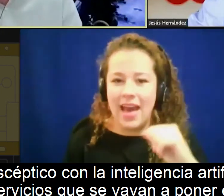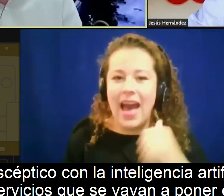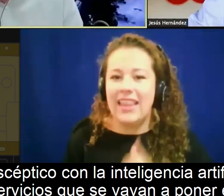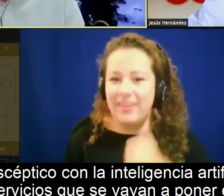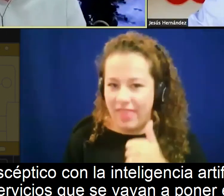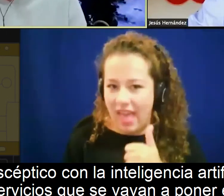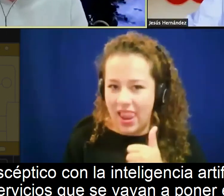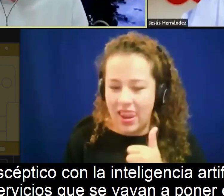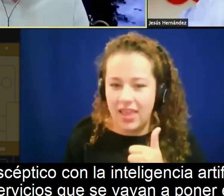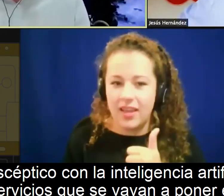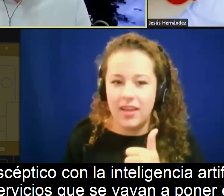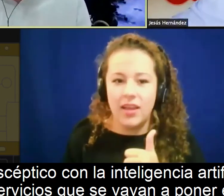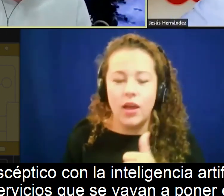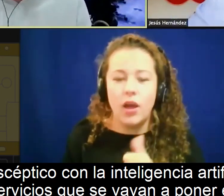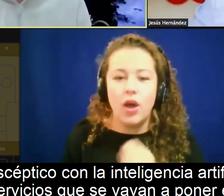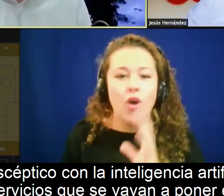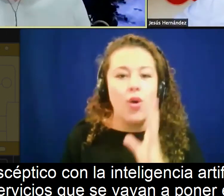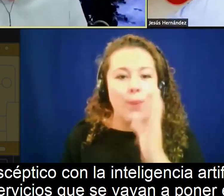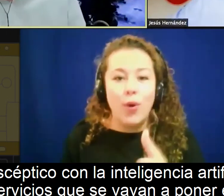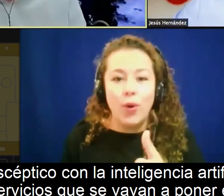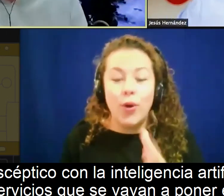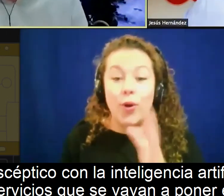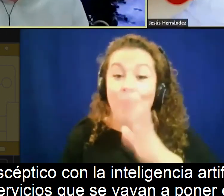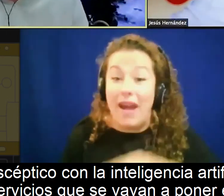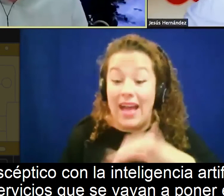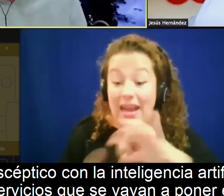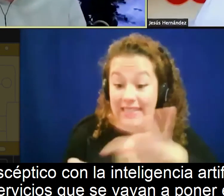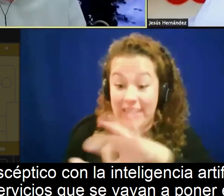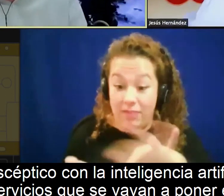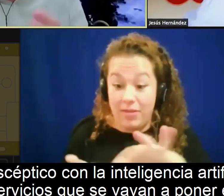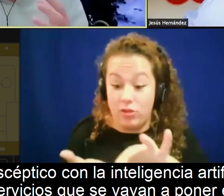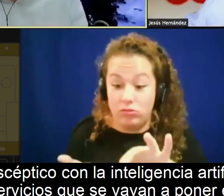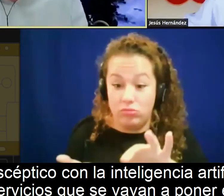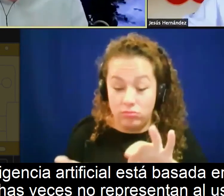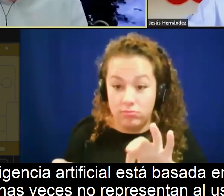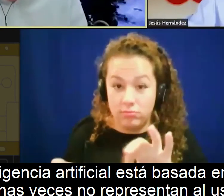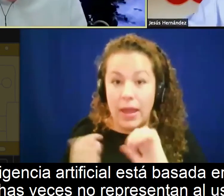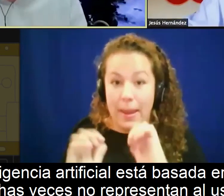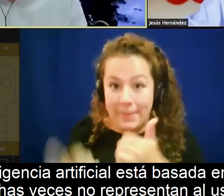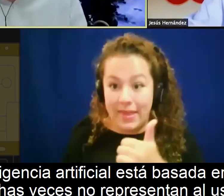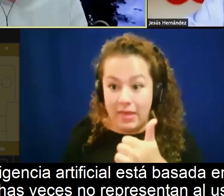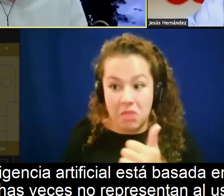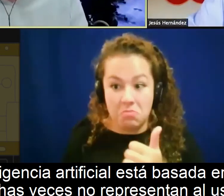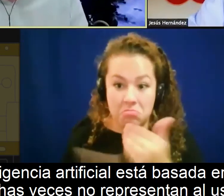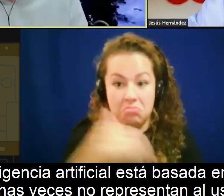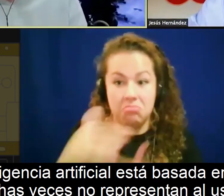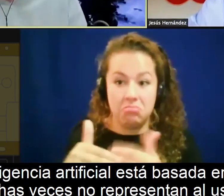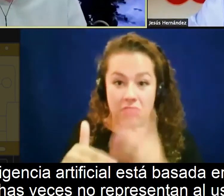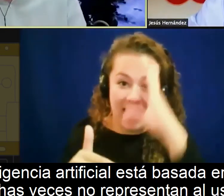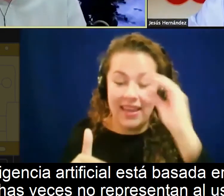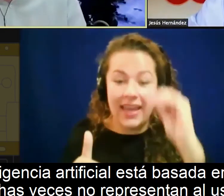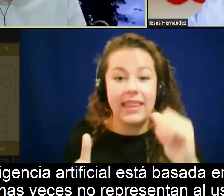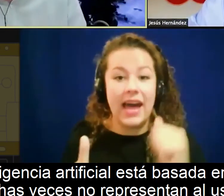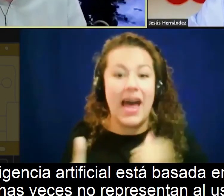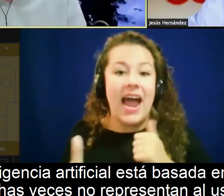cuanto para los servicios que se vayan a poner en funcionamiento, que utilicen inteligencia artificial, como la